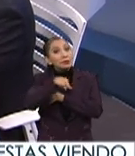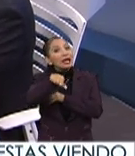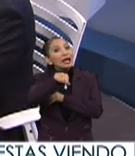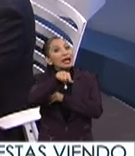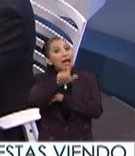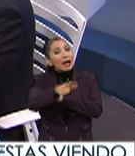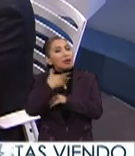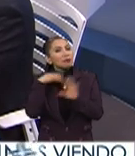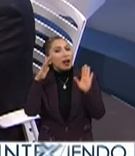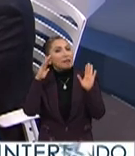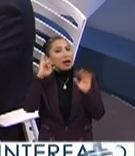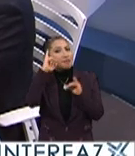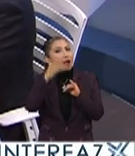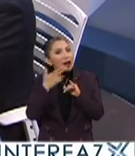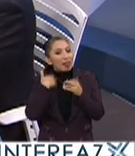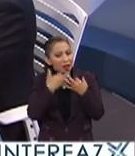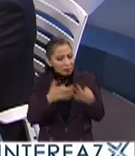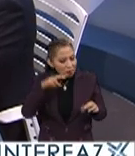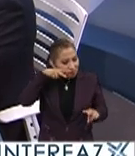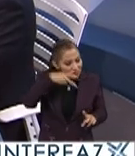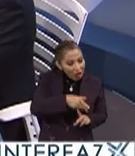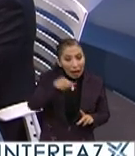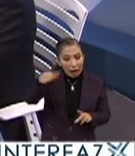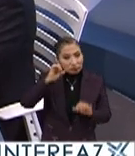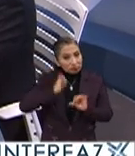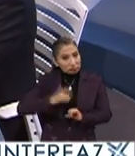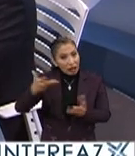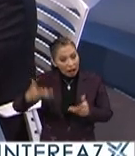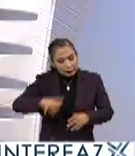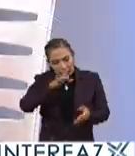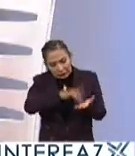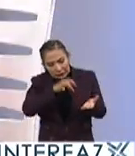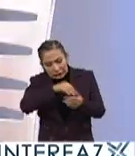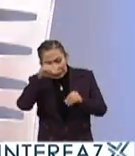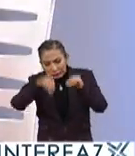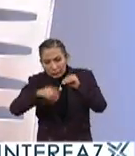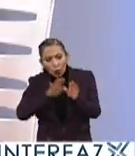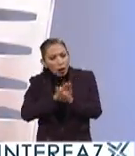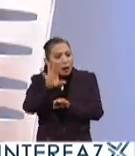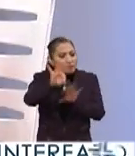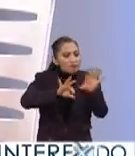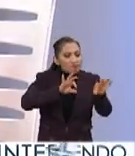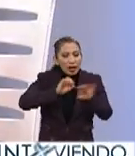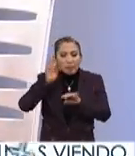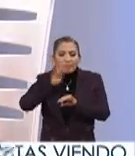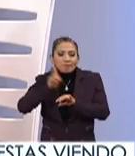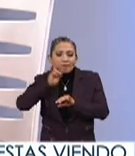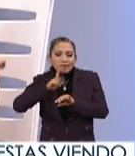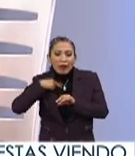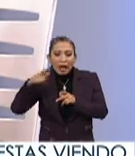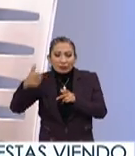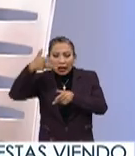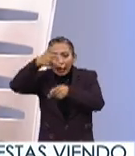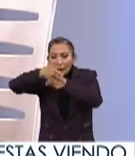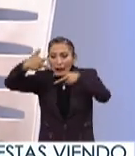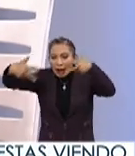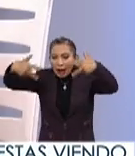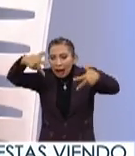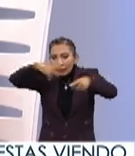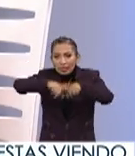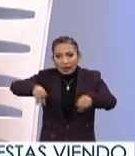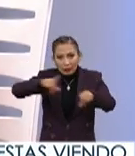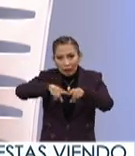las increíbles imágenes de la Tierra. Él se encarga también de alguna forma de decidir los experimentos que se hacen con cámaras de